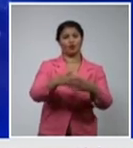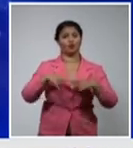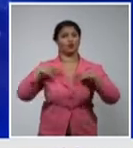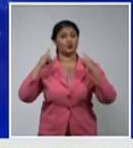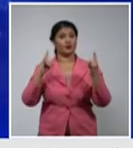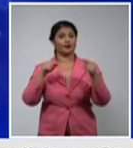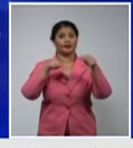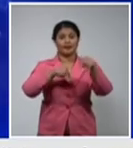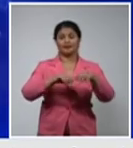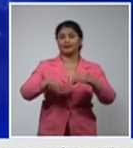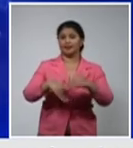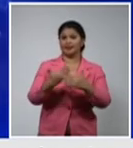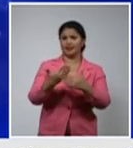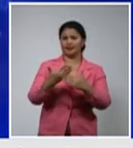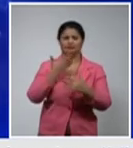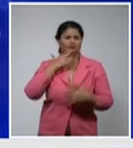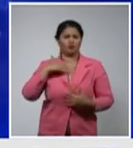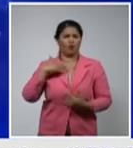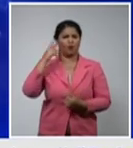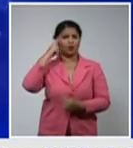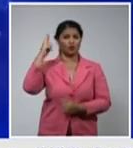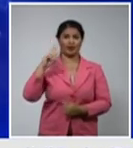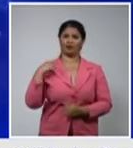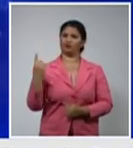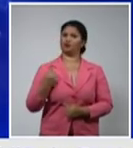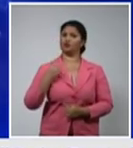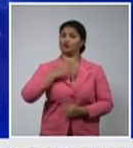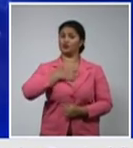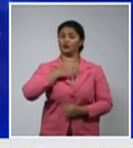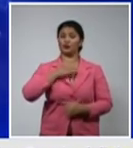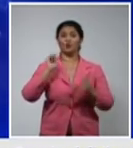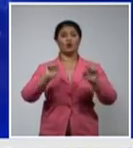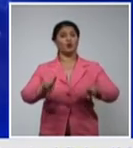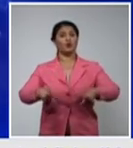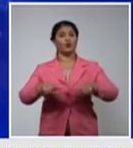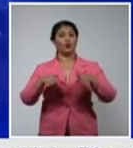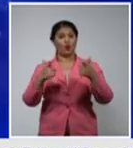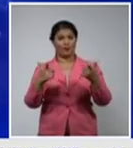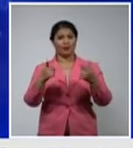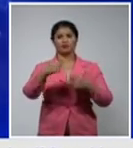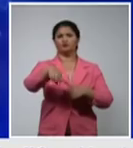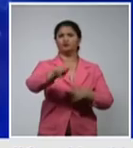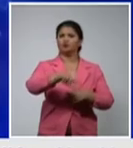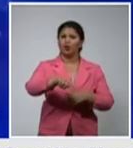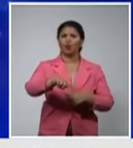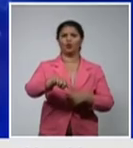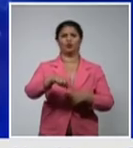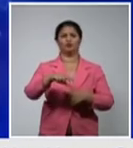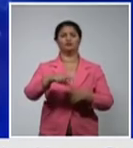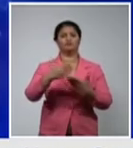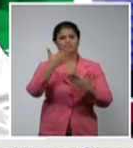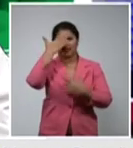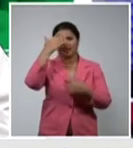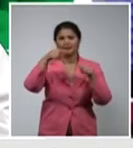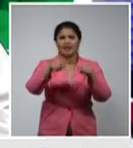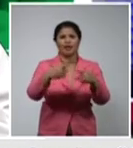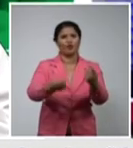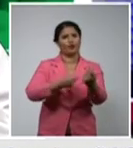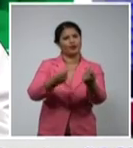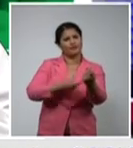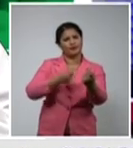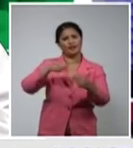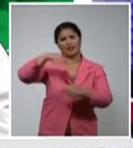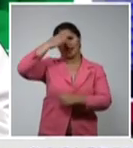homenaje que mejor le podemos dar, es cumplir con todo por lo que ellos sacrificaron su vida. De esta forma comenzamos la